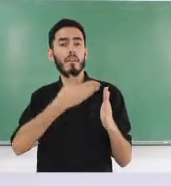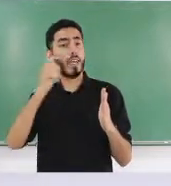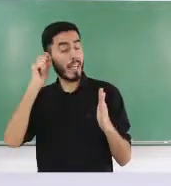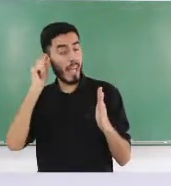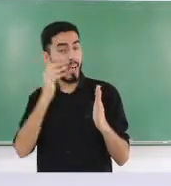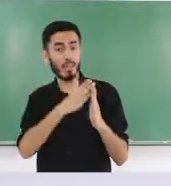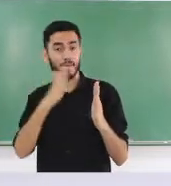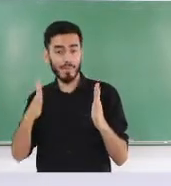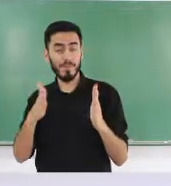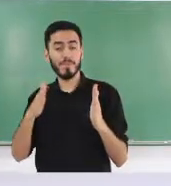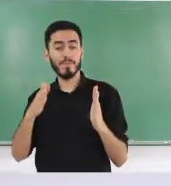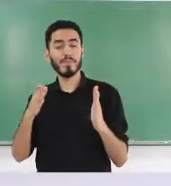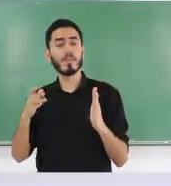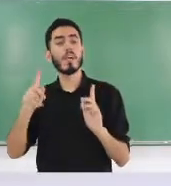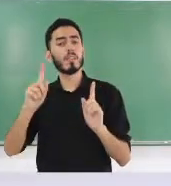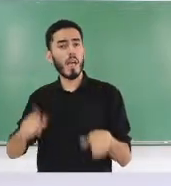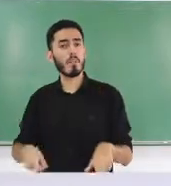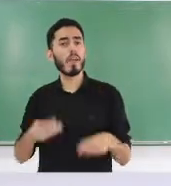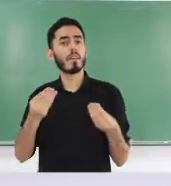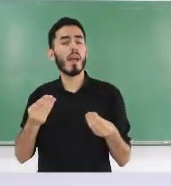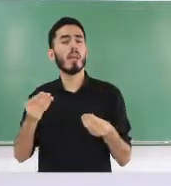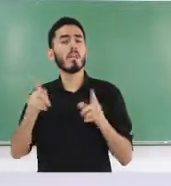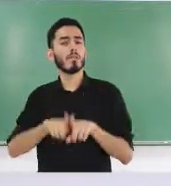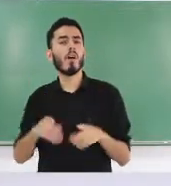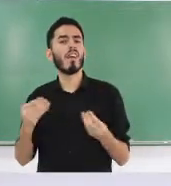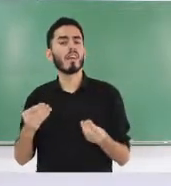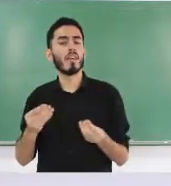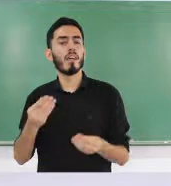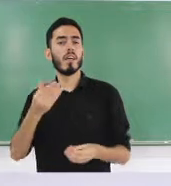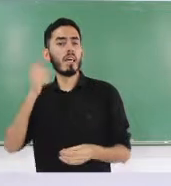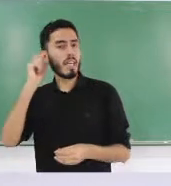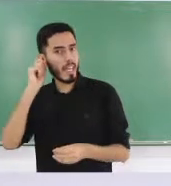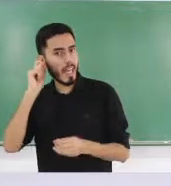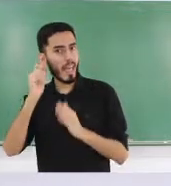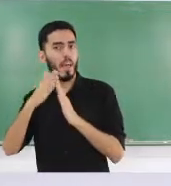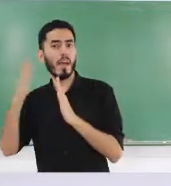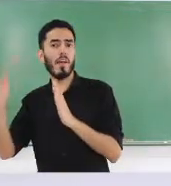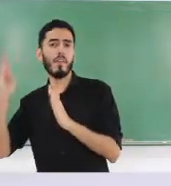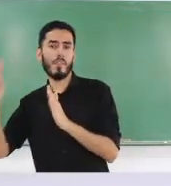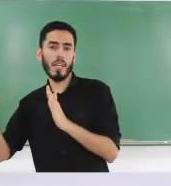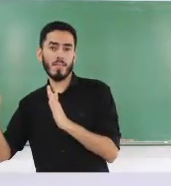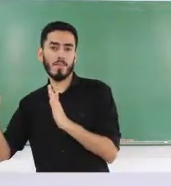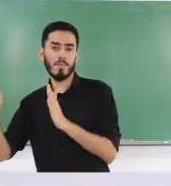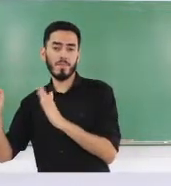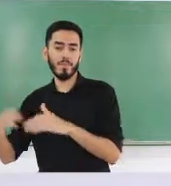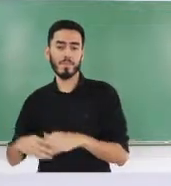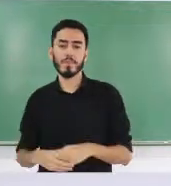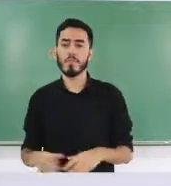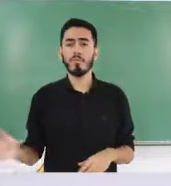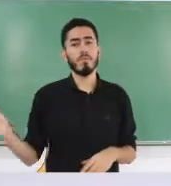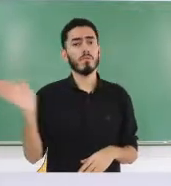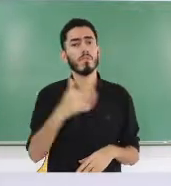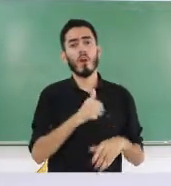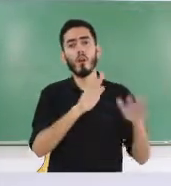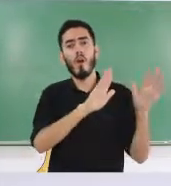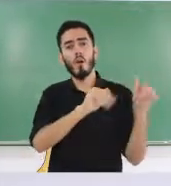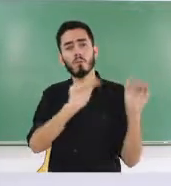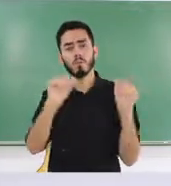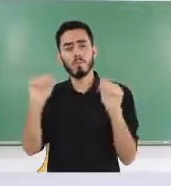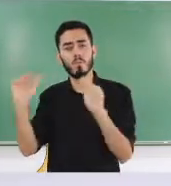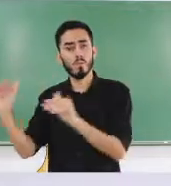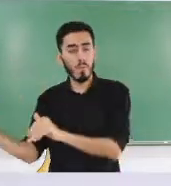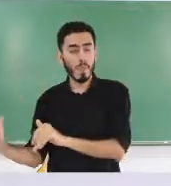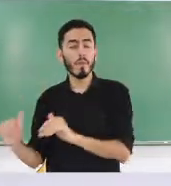FG. Y también es igual al segmento GB. ¿Sí? Todos homólogos entre